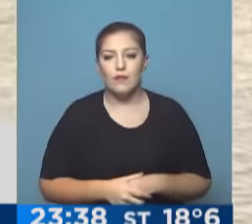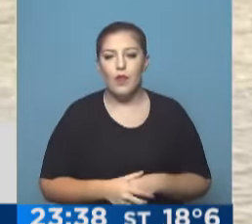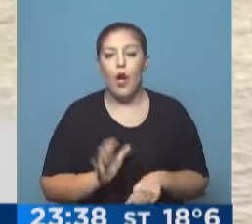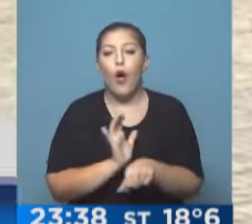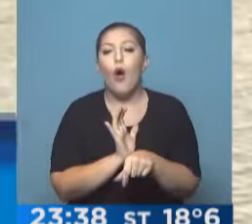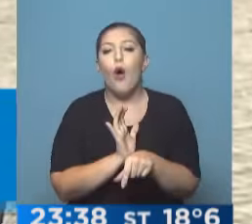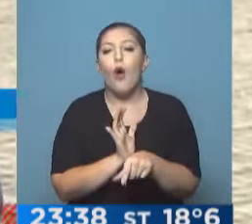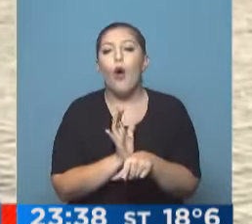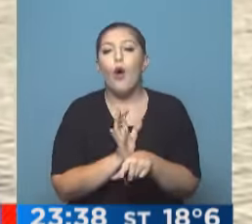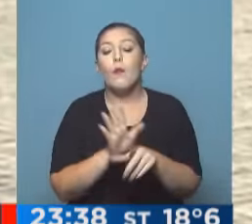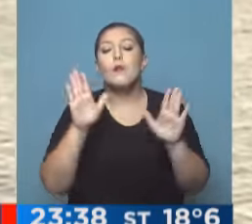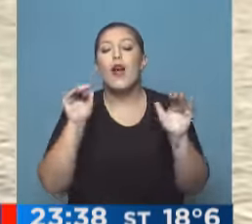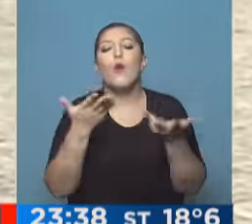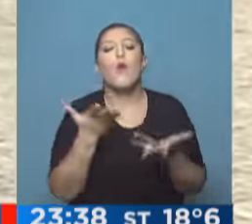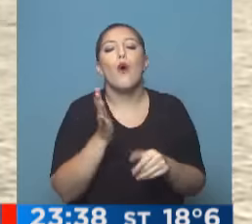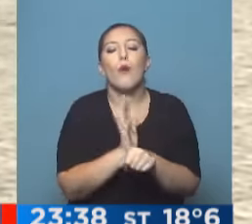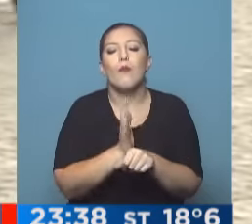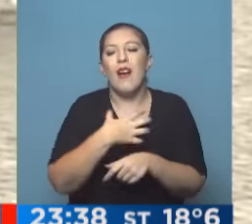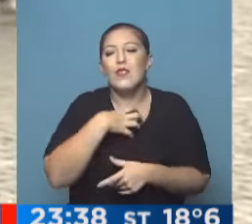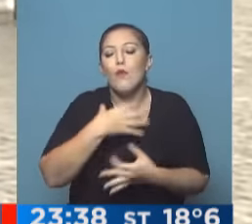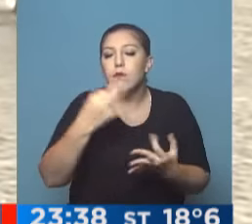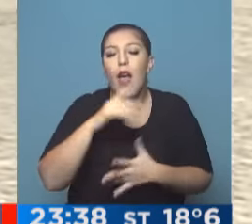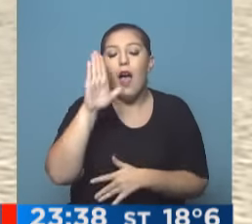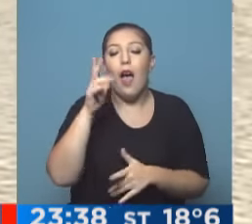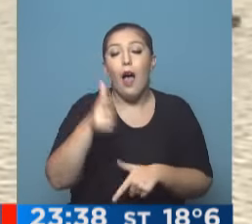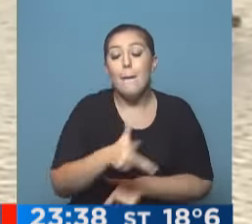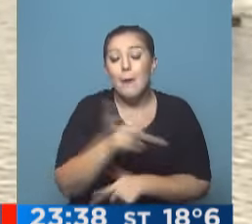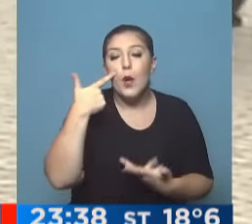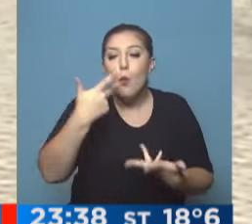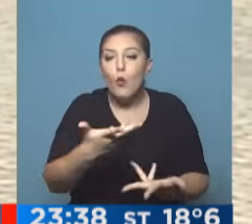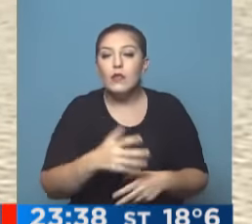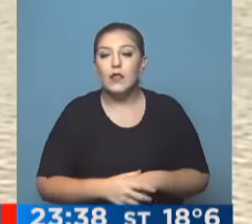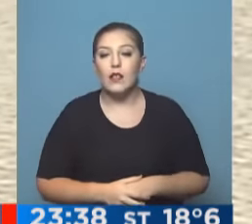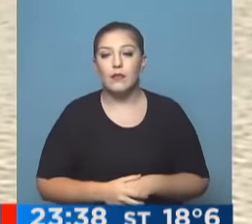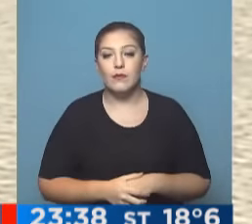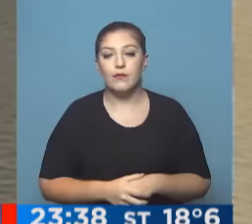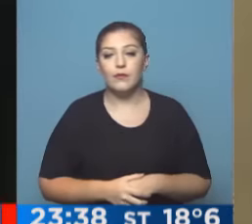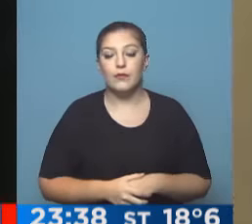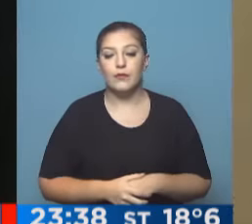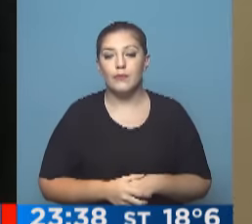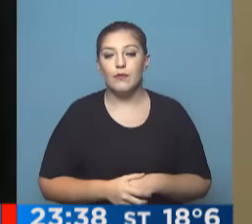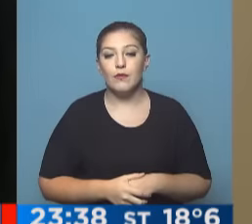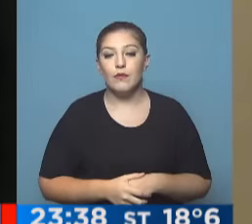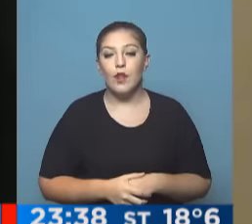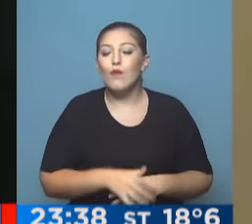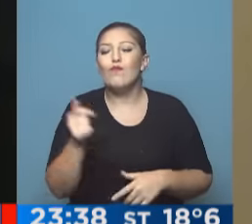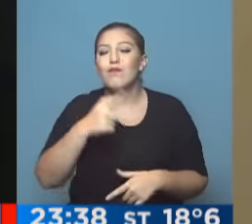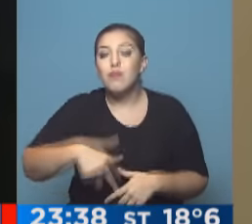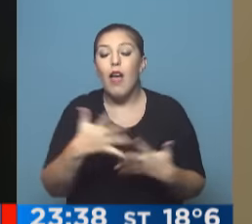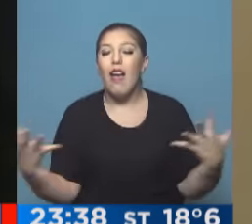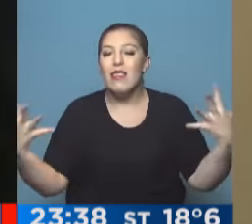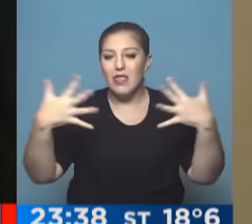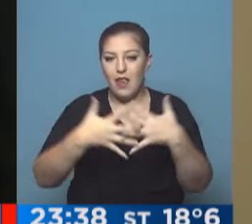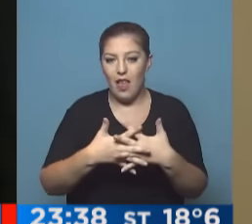a al papa que que muestra eh lo lo lo integrado que